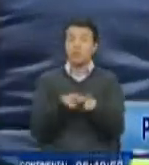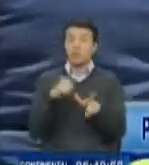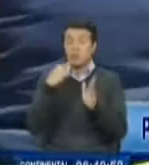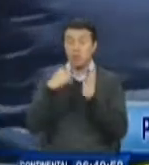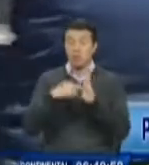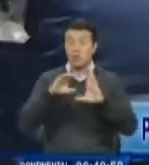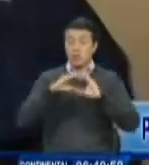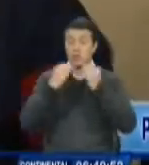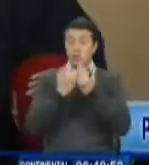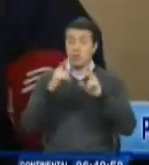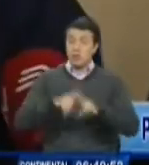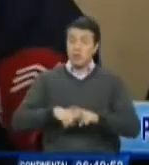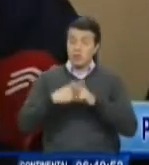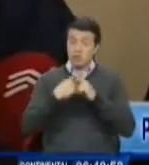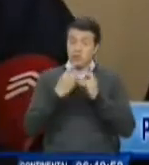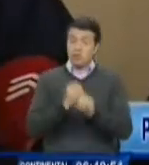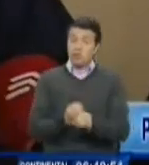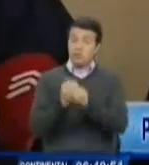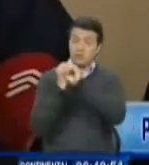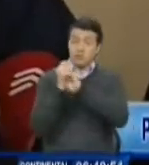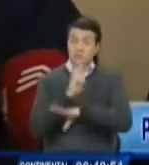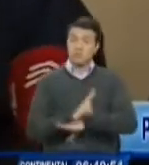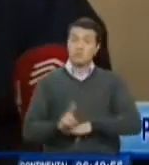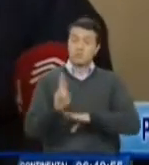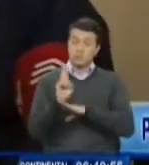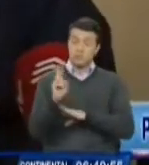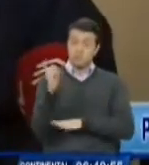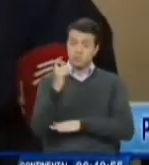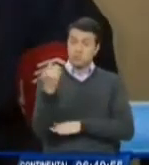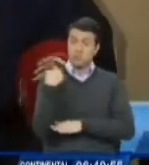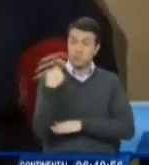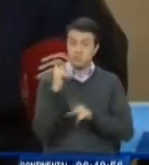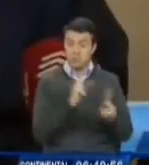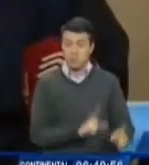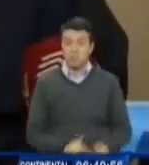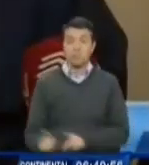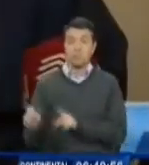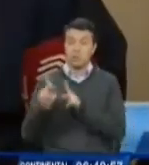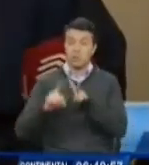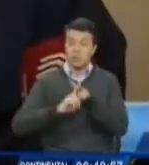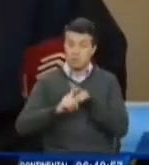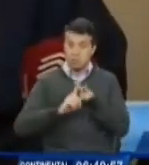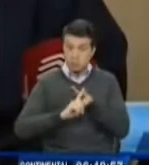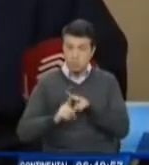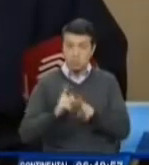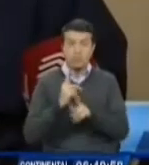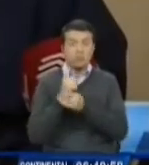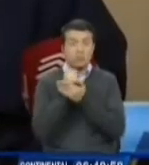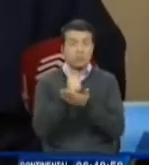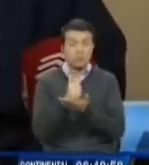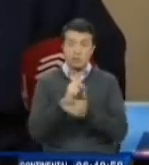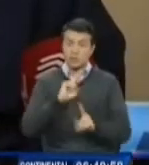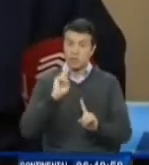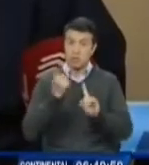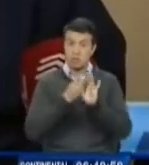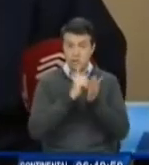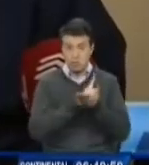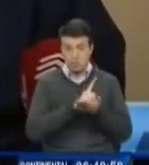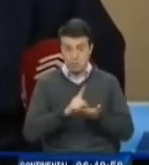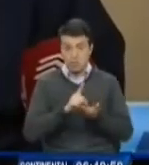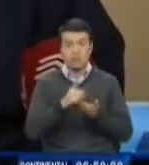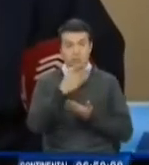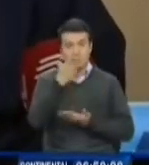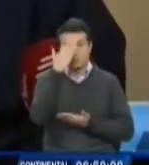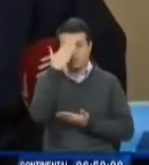ingreso a clases y es obligación de los rectores tener ese plan de contingencia en lo posible su segunda semana de clases porque entra